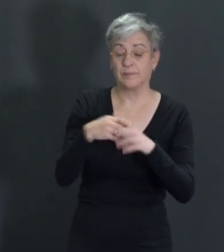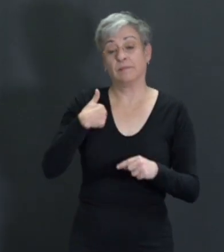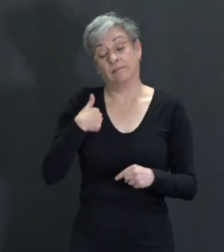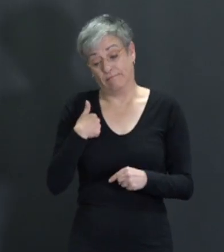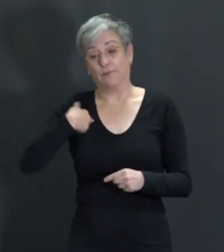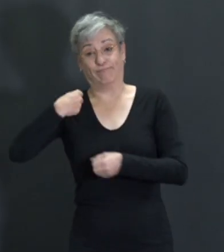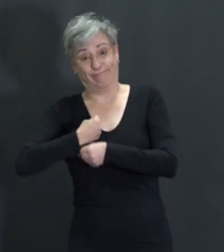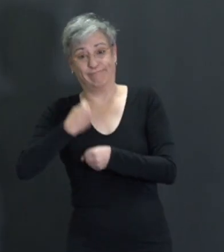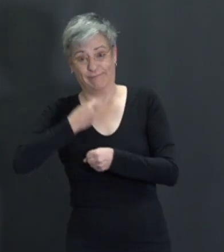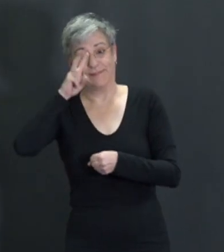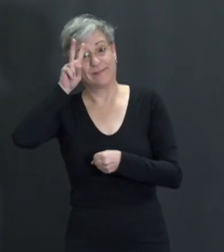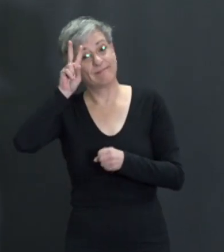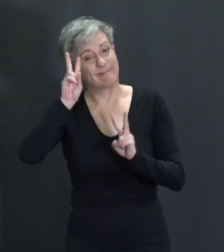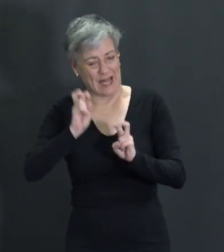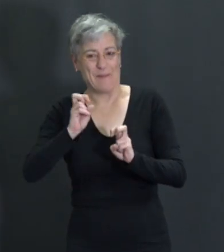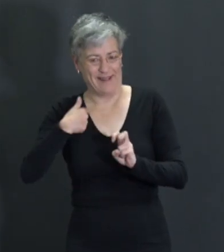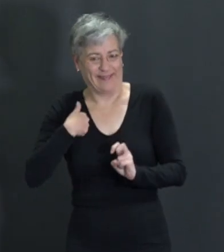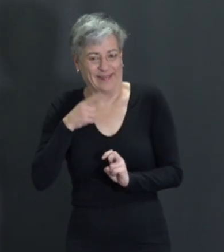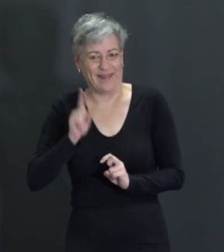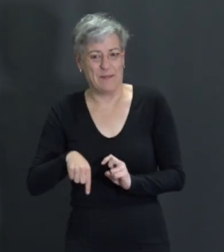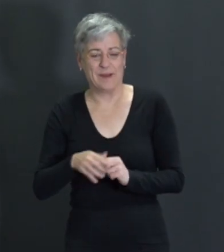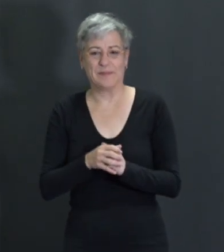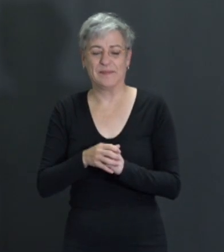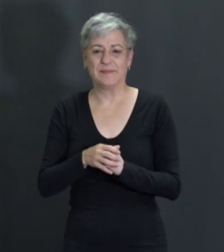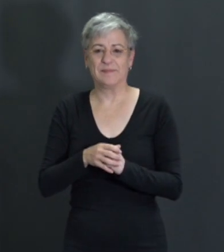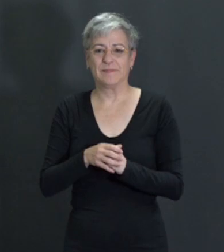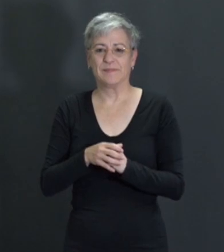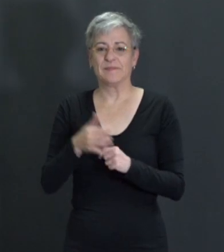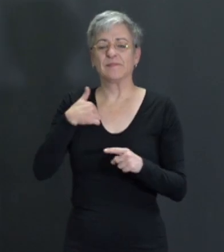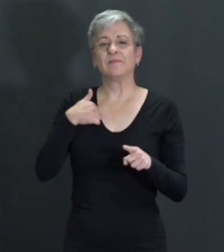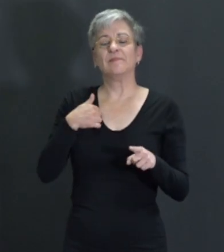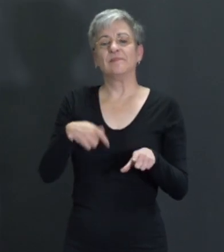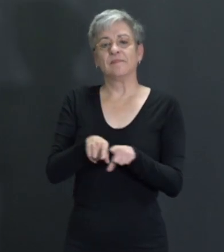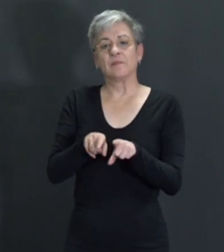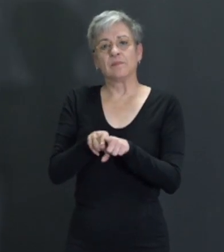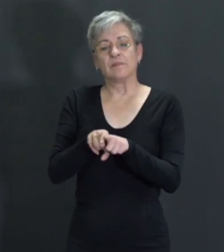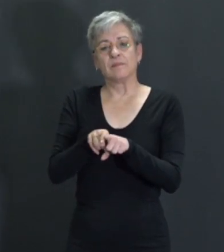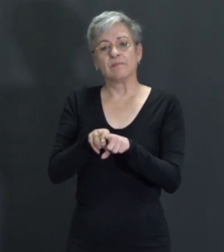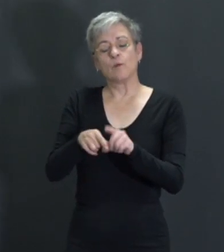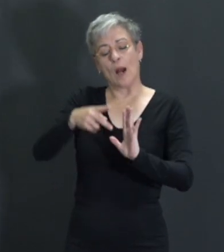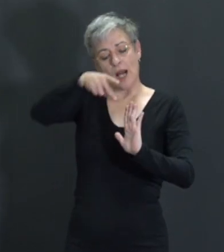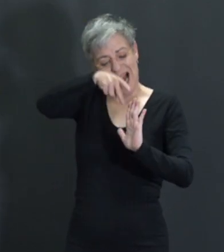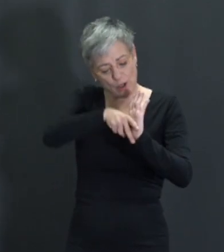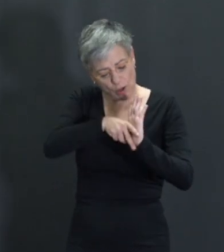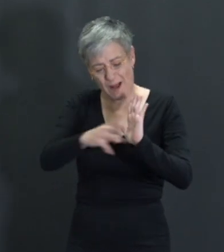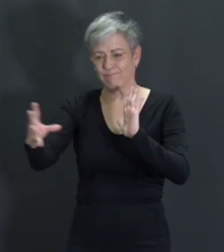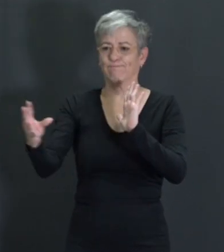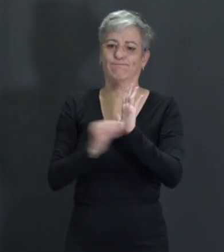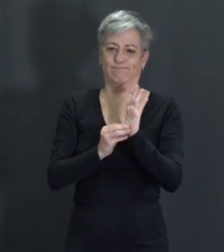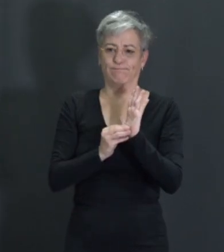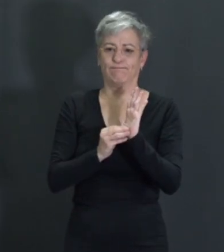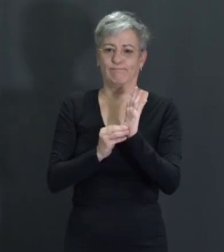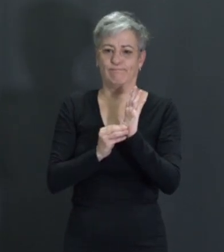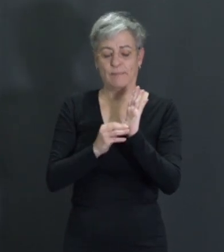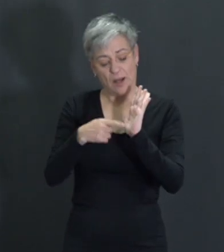habla, que es, pues blindar este tipo de cuestiones que estoy diciendo en la norma. ¿Para qué hay que blindarlos en la